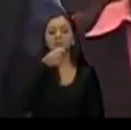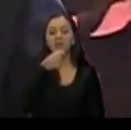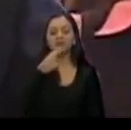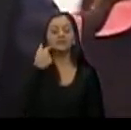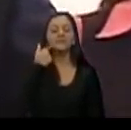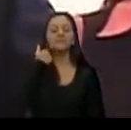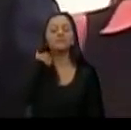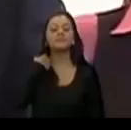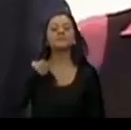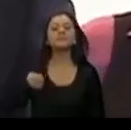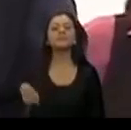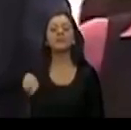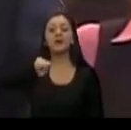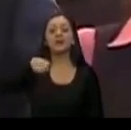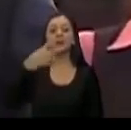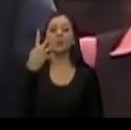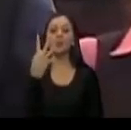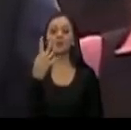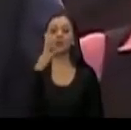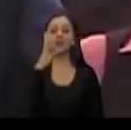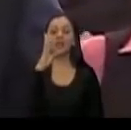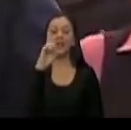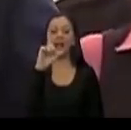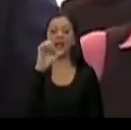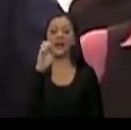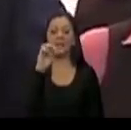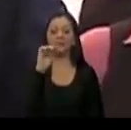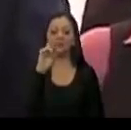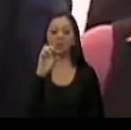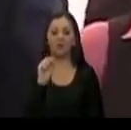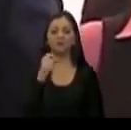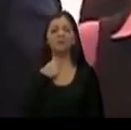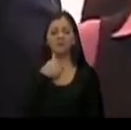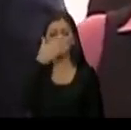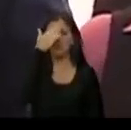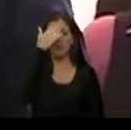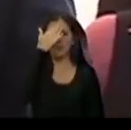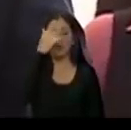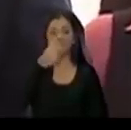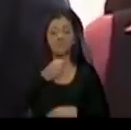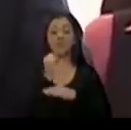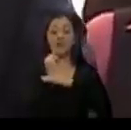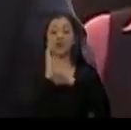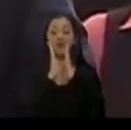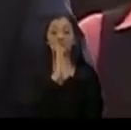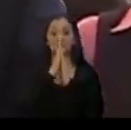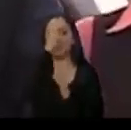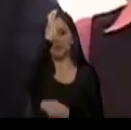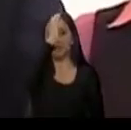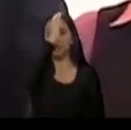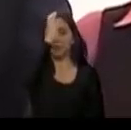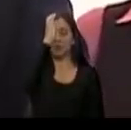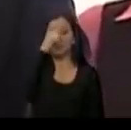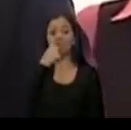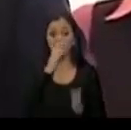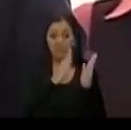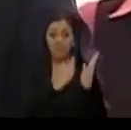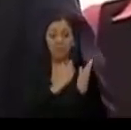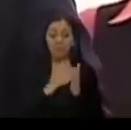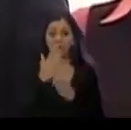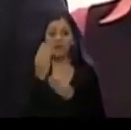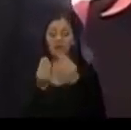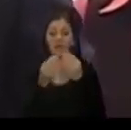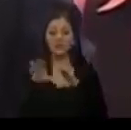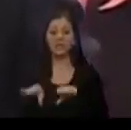Iglesia Católica ha previsto actos de preparación de aquí a 2 meses que restan para la visita del Papa